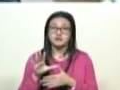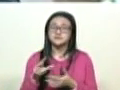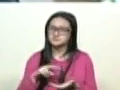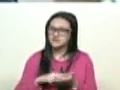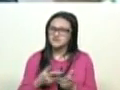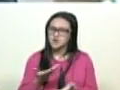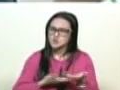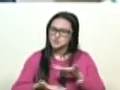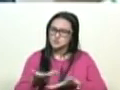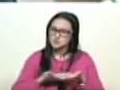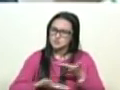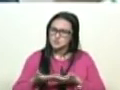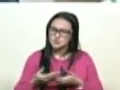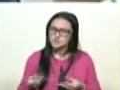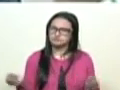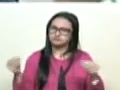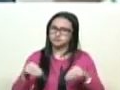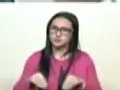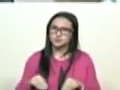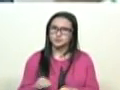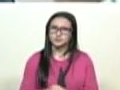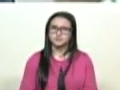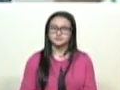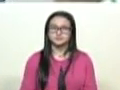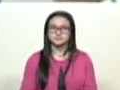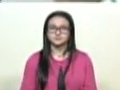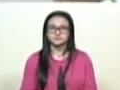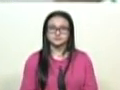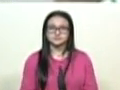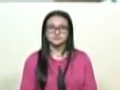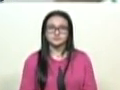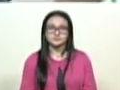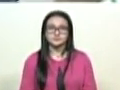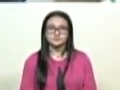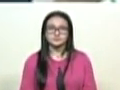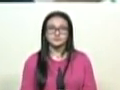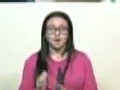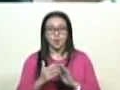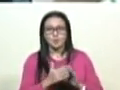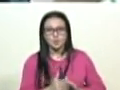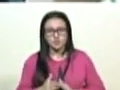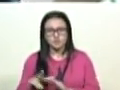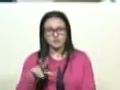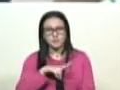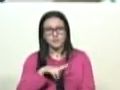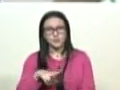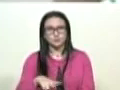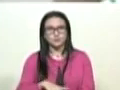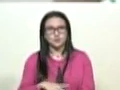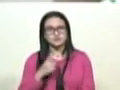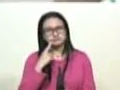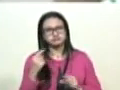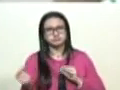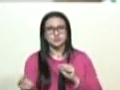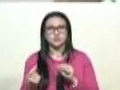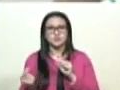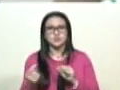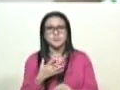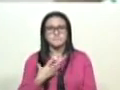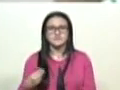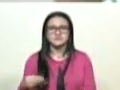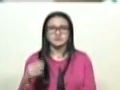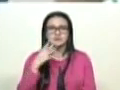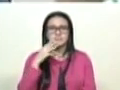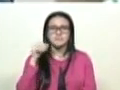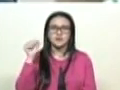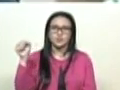profunda entre nuestros pueblos. Además, como bien sabemos, la comunidad portuguesa, que en la conversación que ha tenido el presidente Nicolás